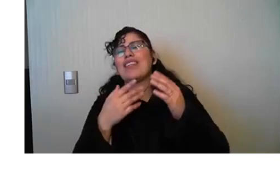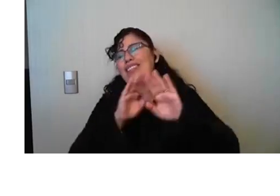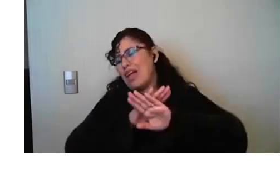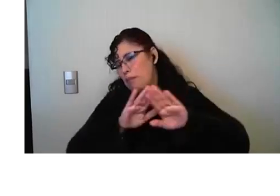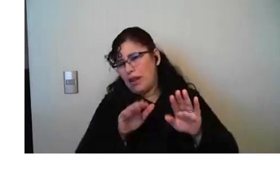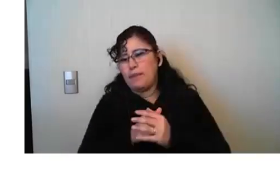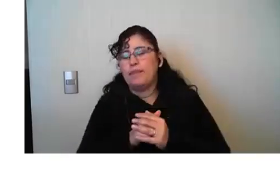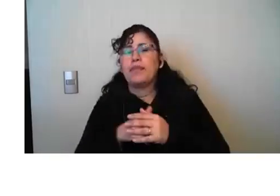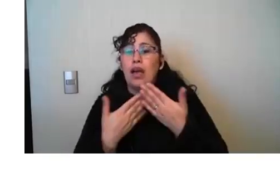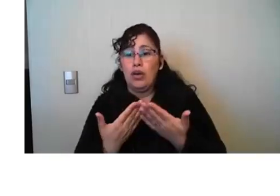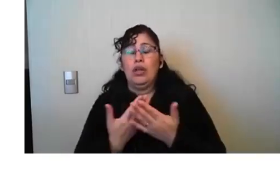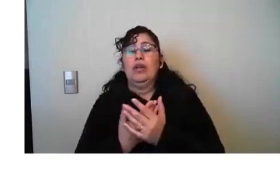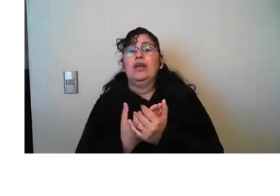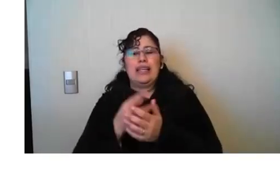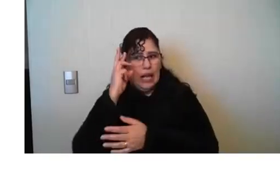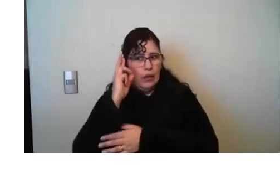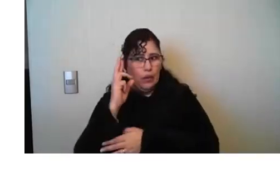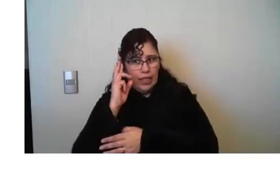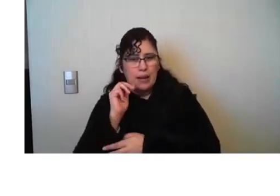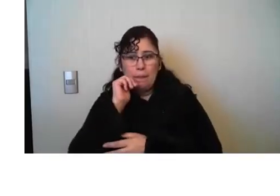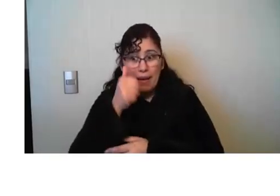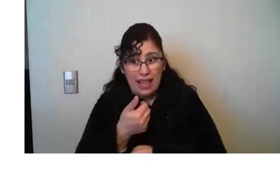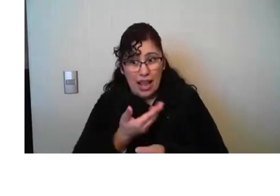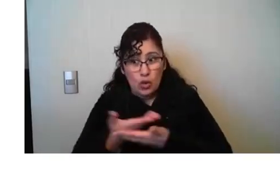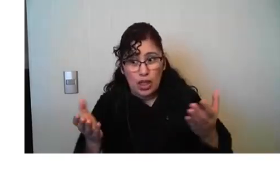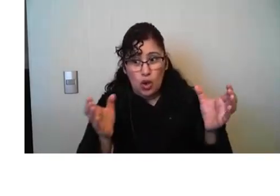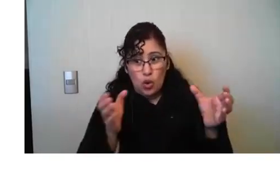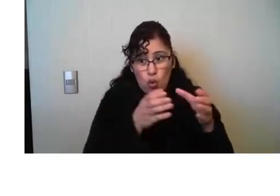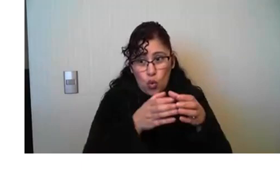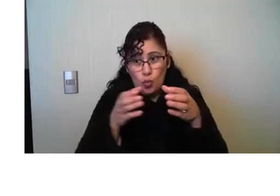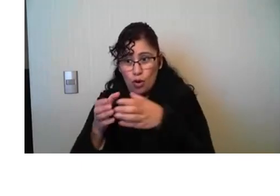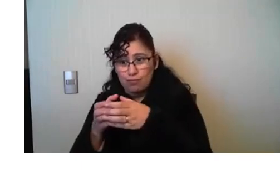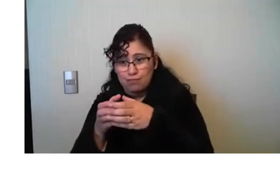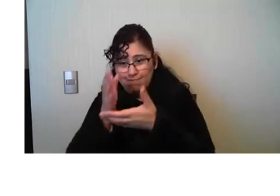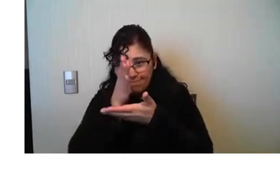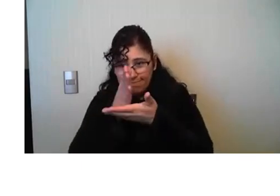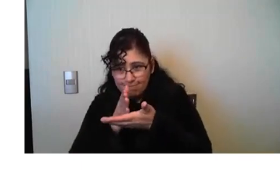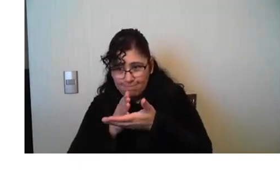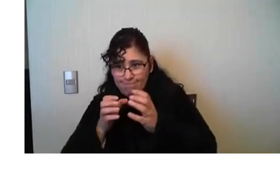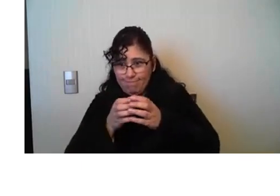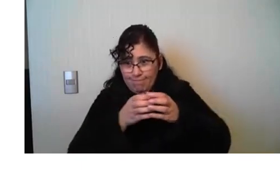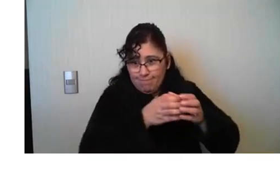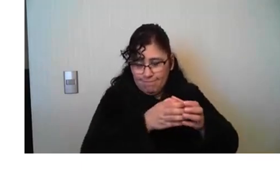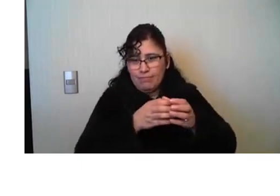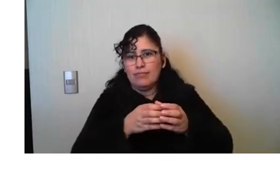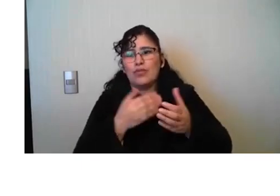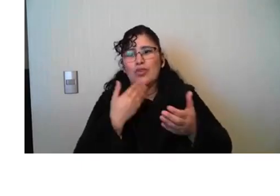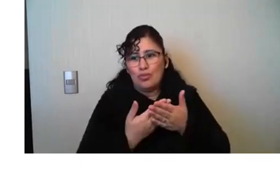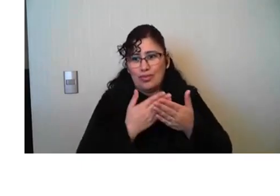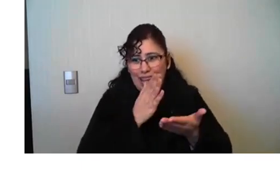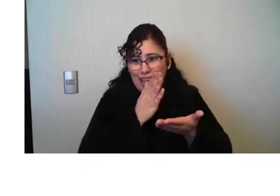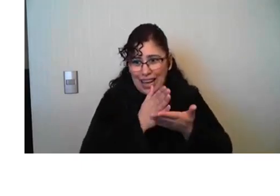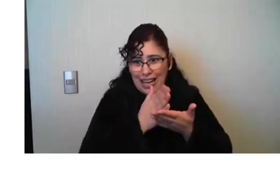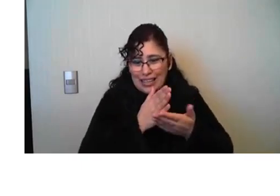Recuerden que mañana tienen que dividirse el curso en un grupo, después de clase, un grupo que se